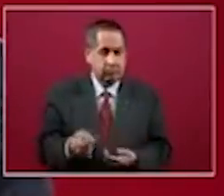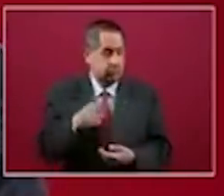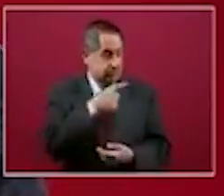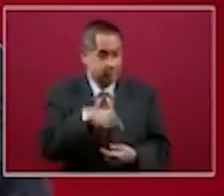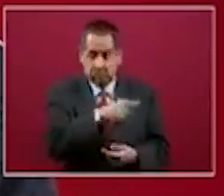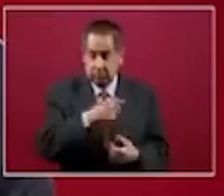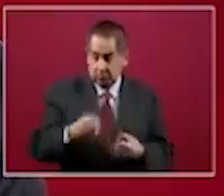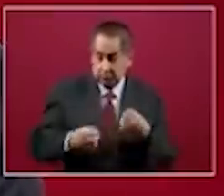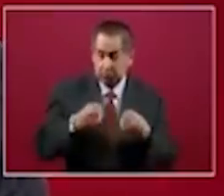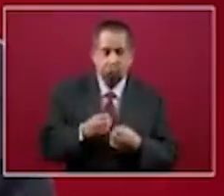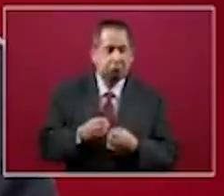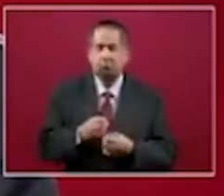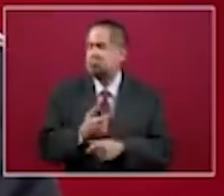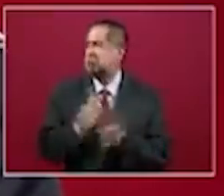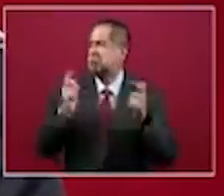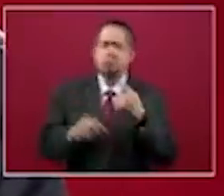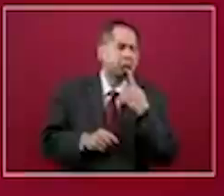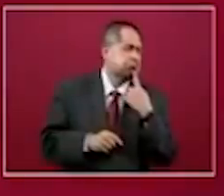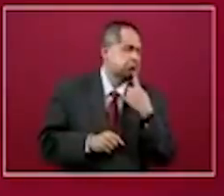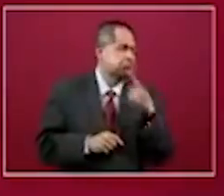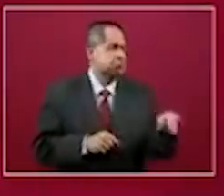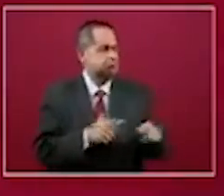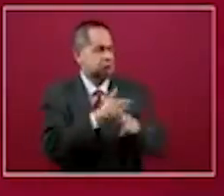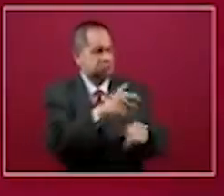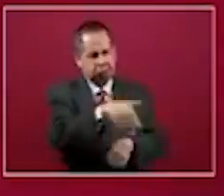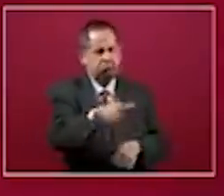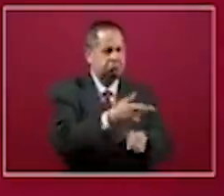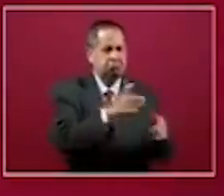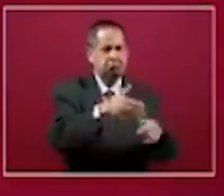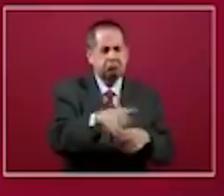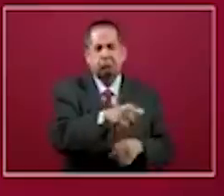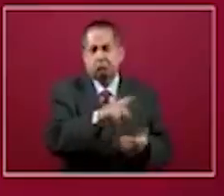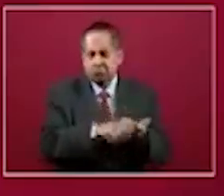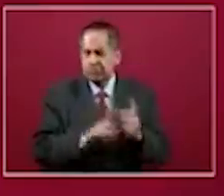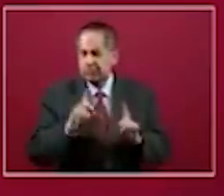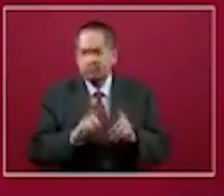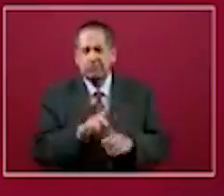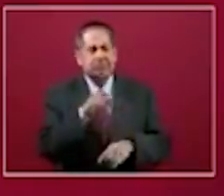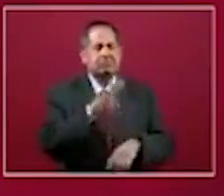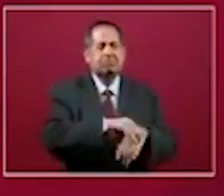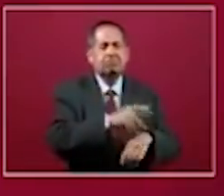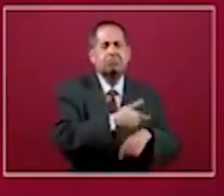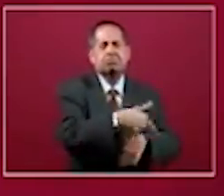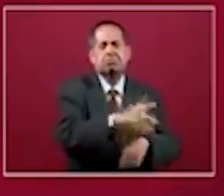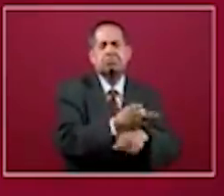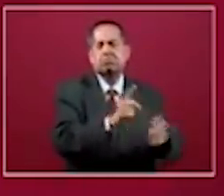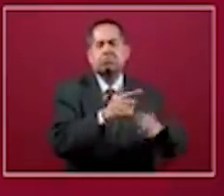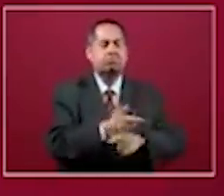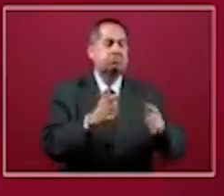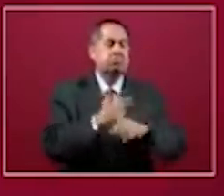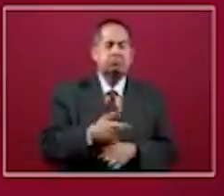podían liberar a cualquier presunto delincuente de